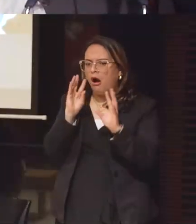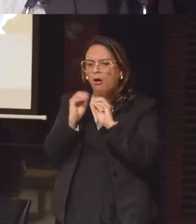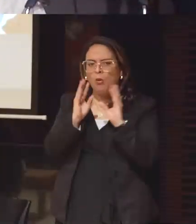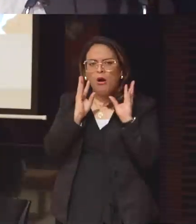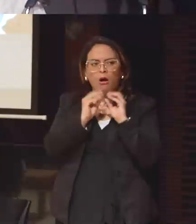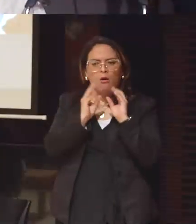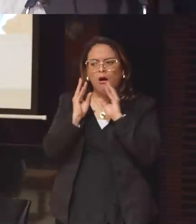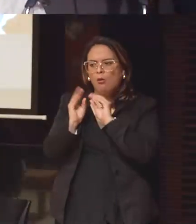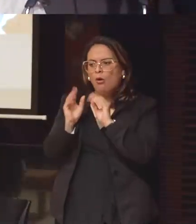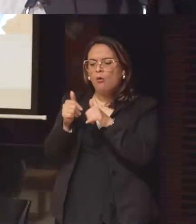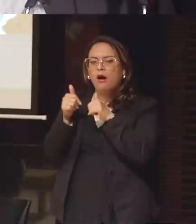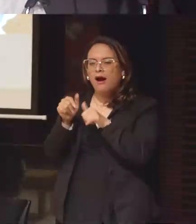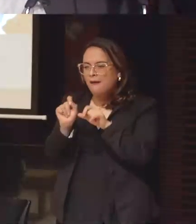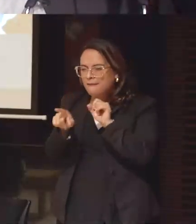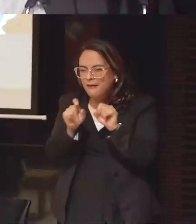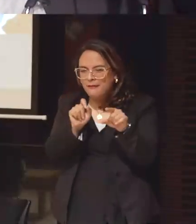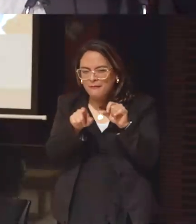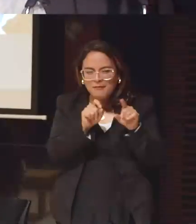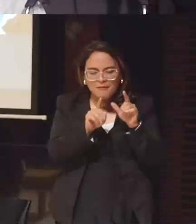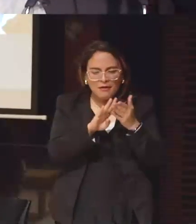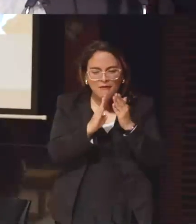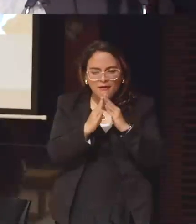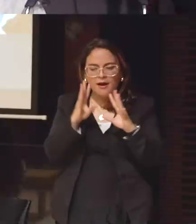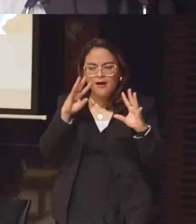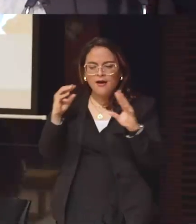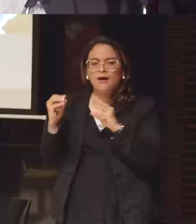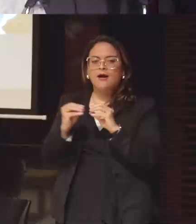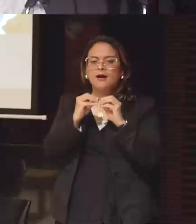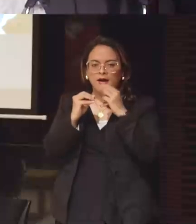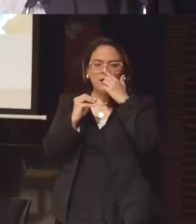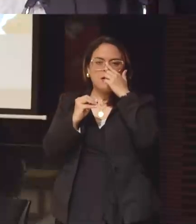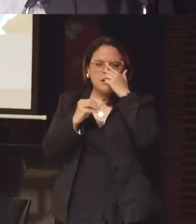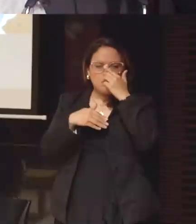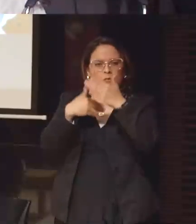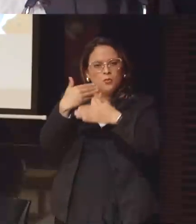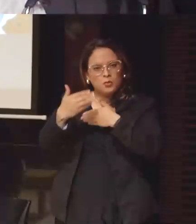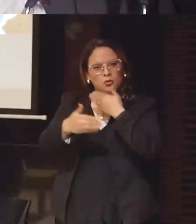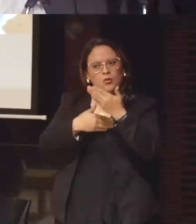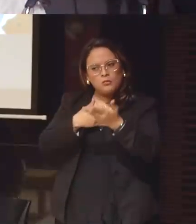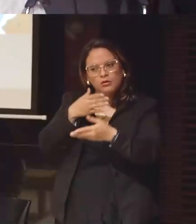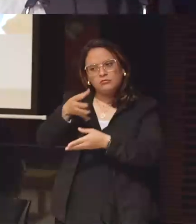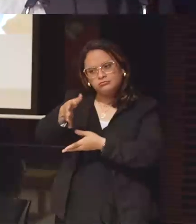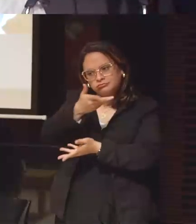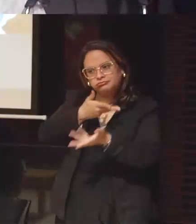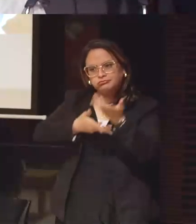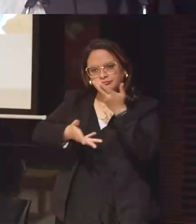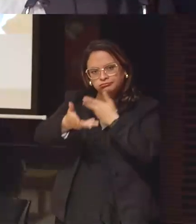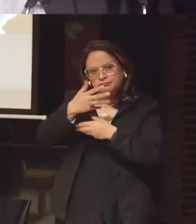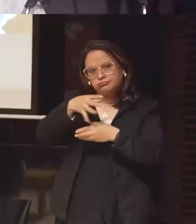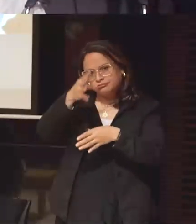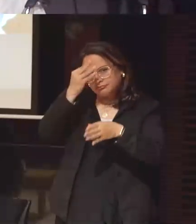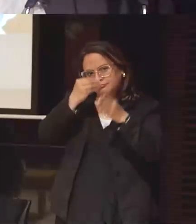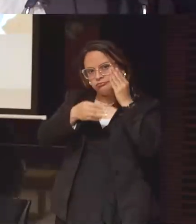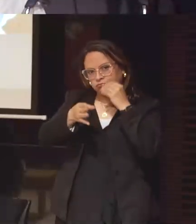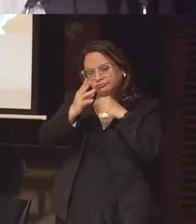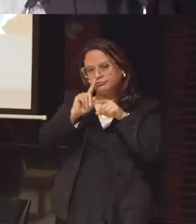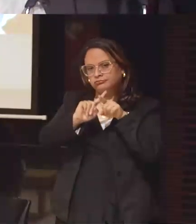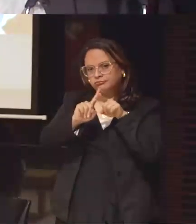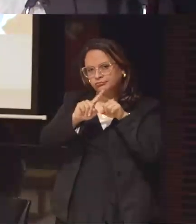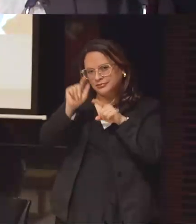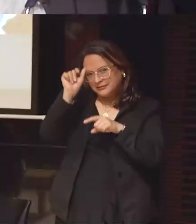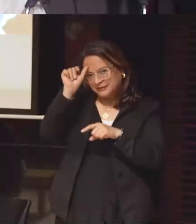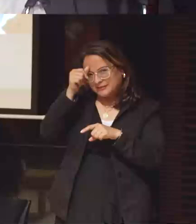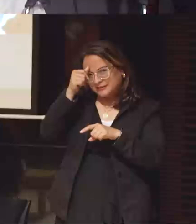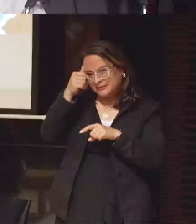con ese nombre. Entonces, progresivamente hemos ido aprendiendo también. Además, es que acuérdense cómo es el mundo de